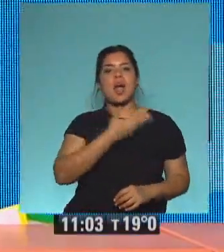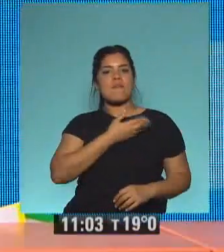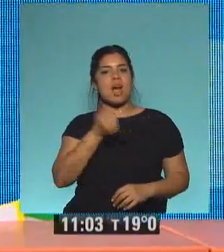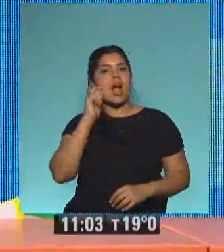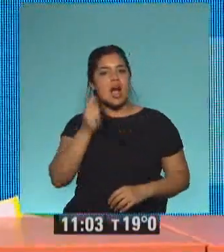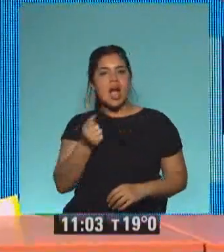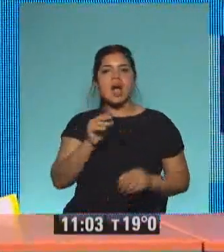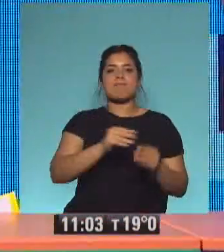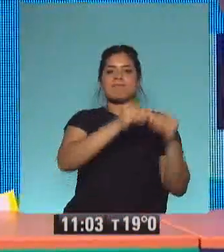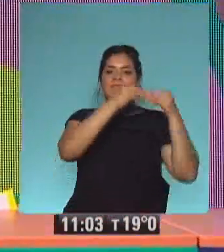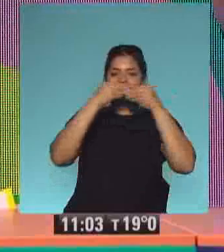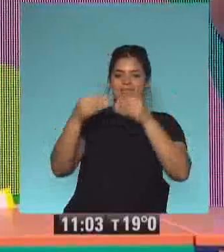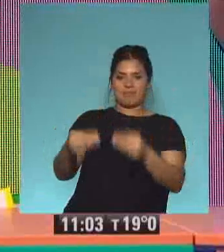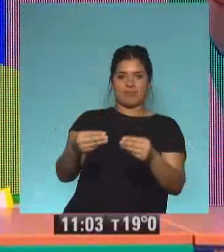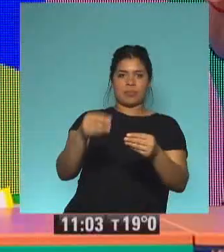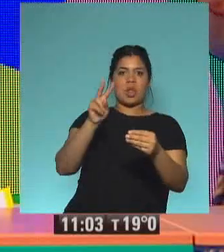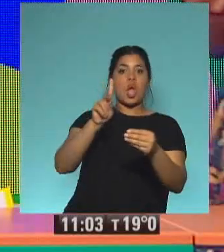del viento. Ahí está.